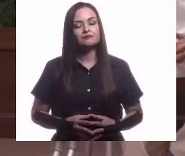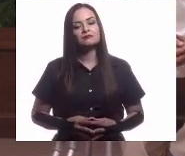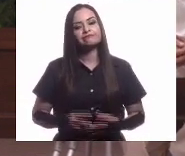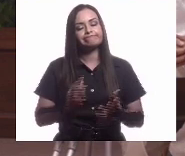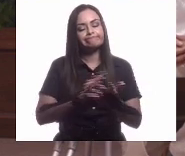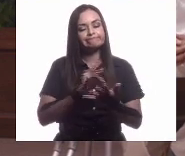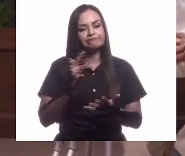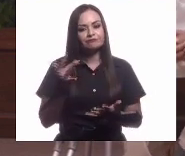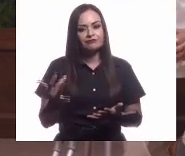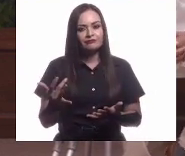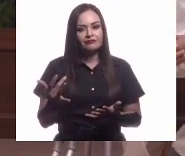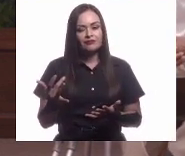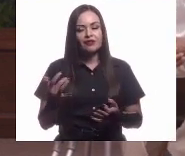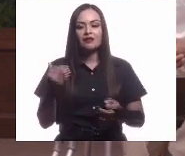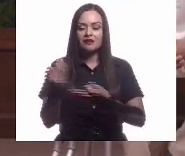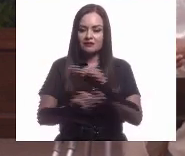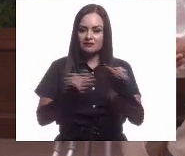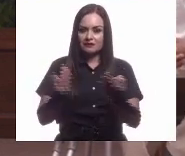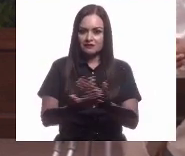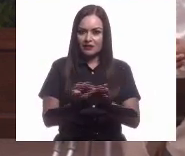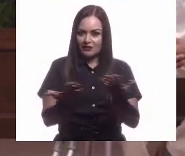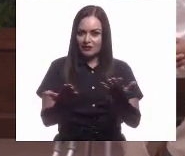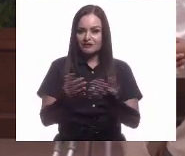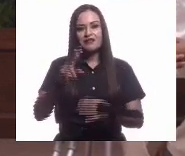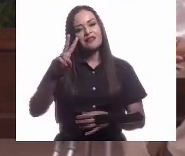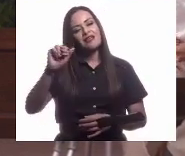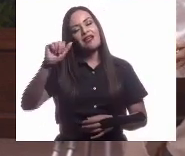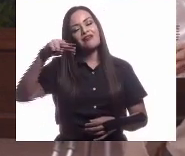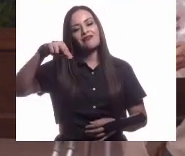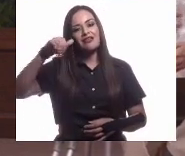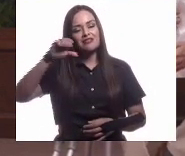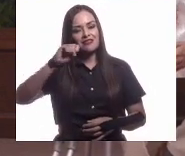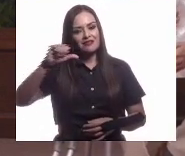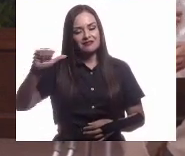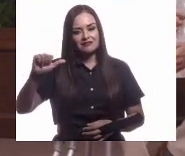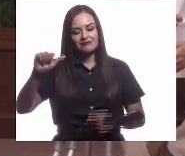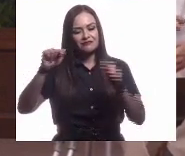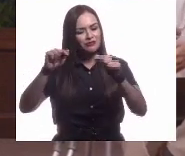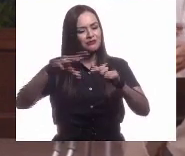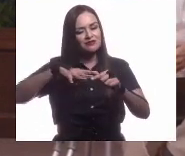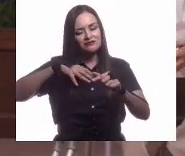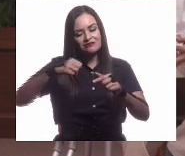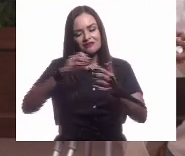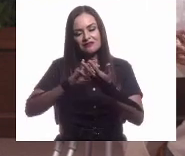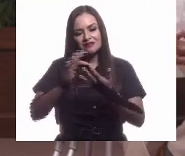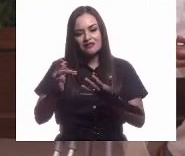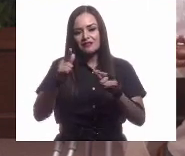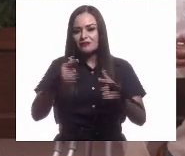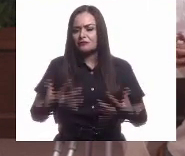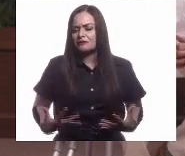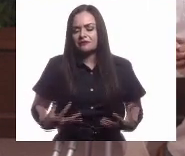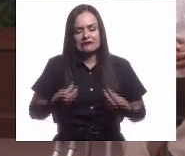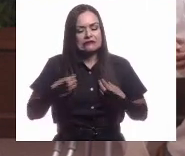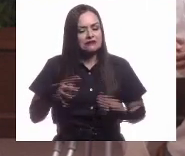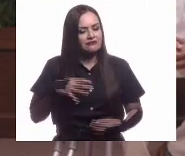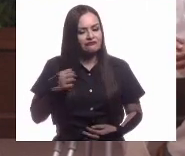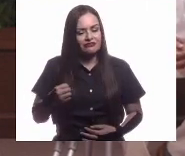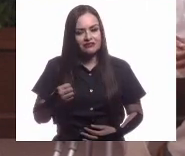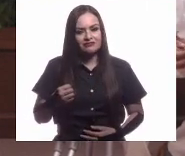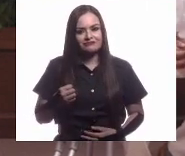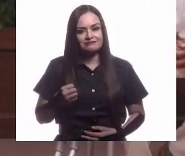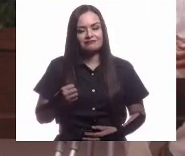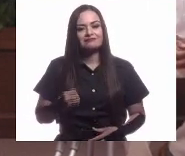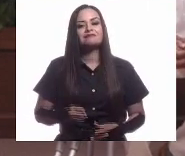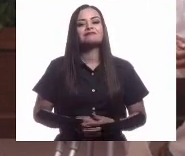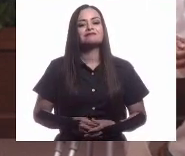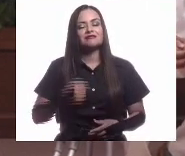Gracias, gracias a todos y gracias a Vanessa. Admiramos tu esfuerzo, Vanessa, tus ganas de vivir y de salir adelante. Estoy